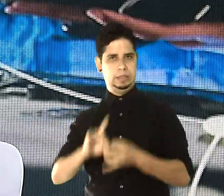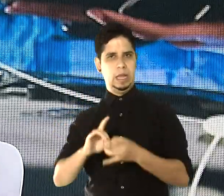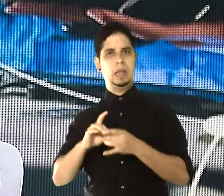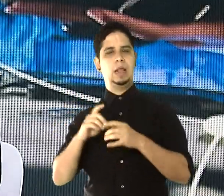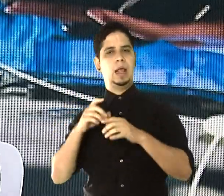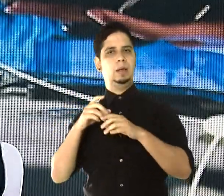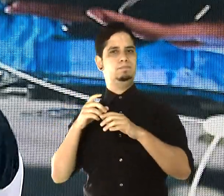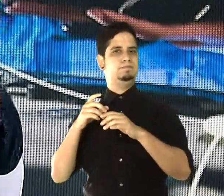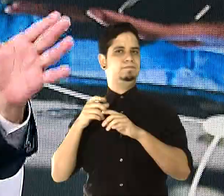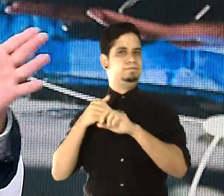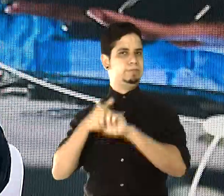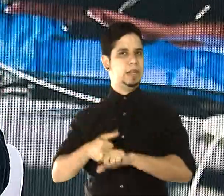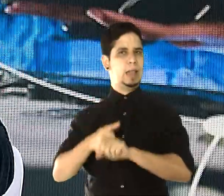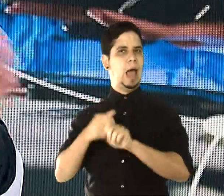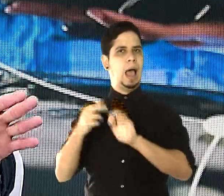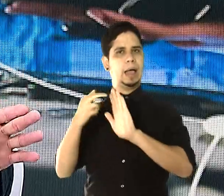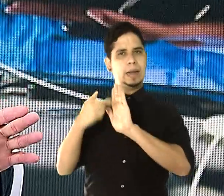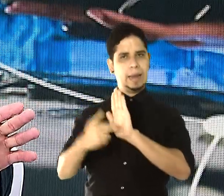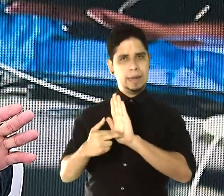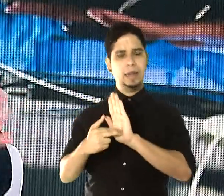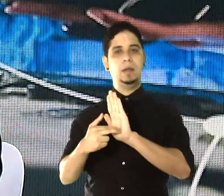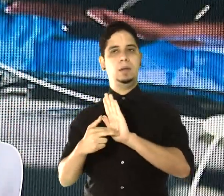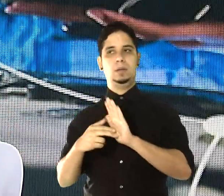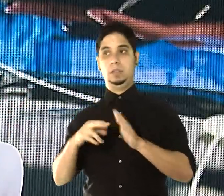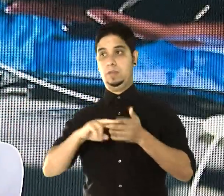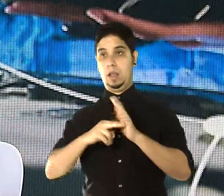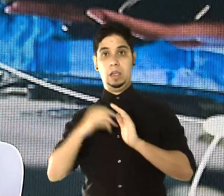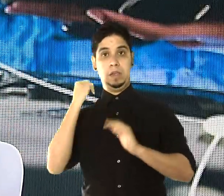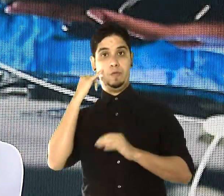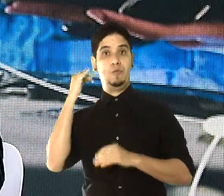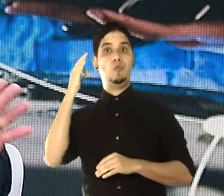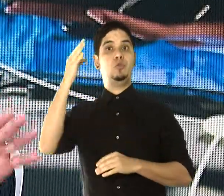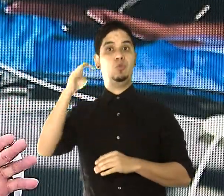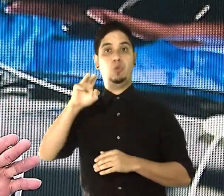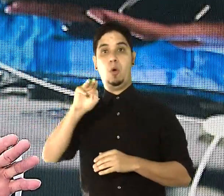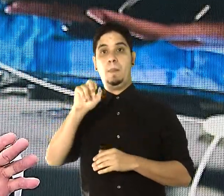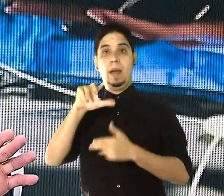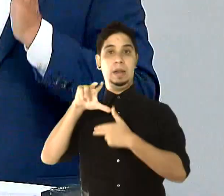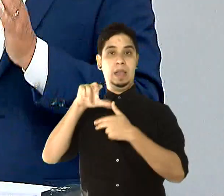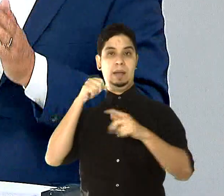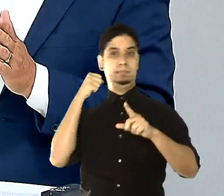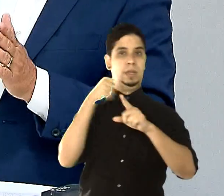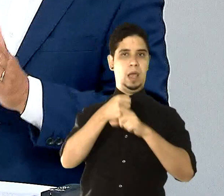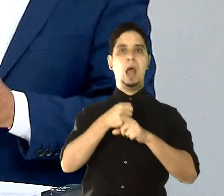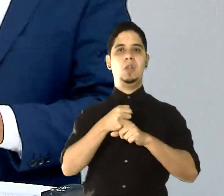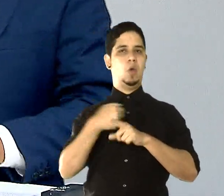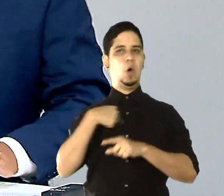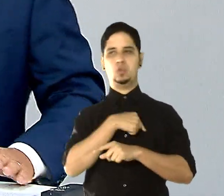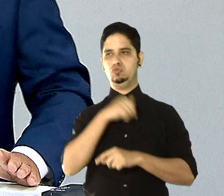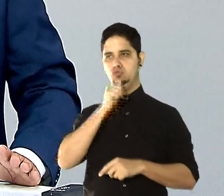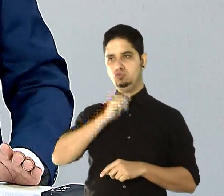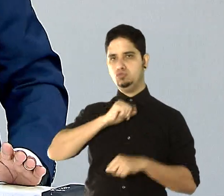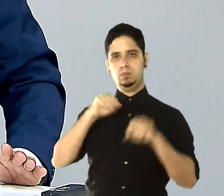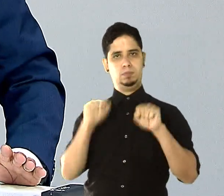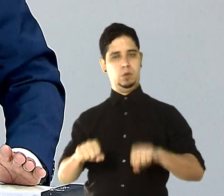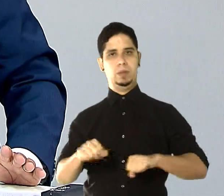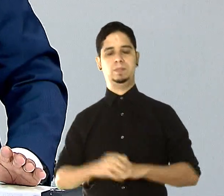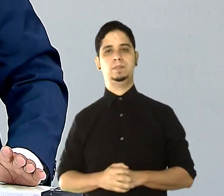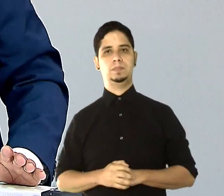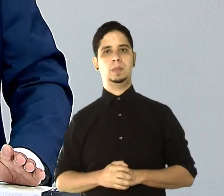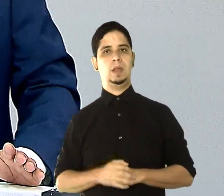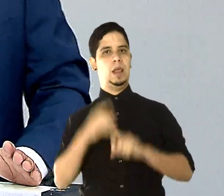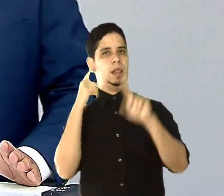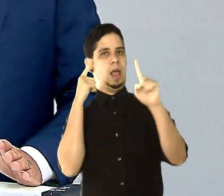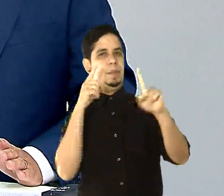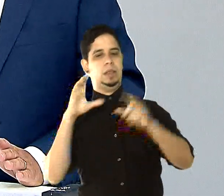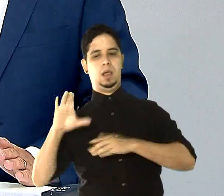estándares, que aguante básicamente otro María y también que aguante un próximo terremoto. O sea, la meta es que sea una sola inversión,